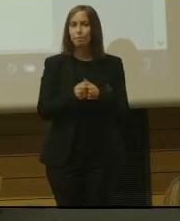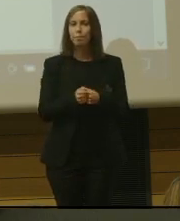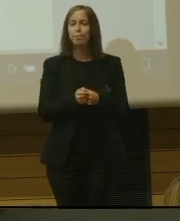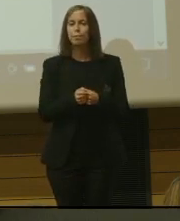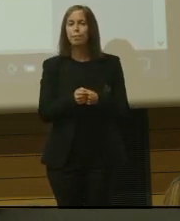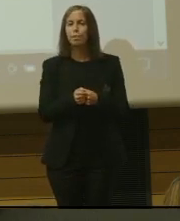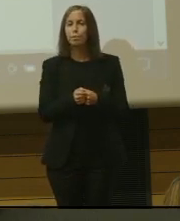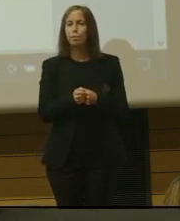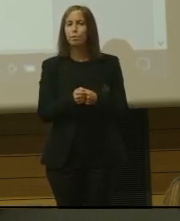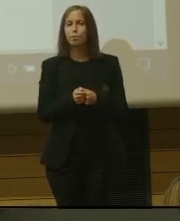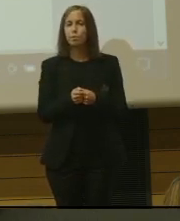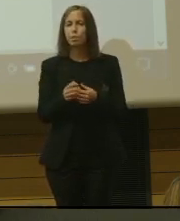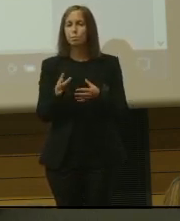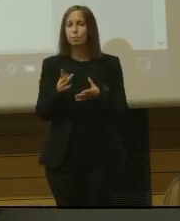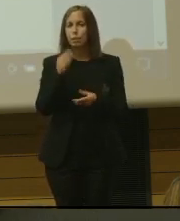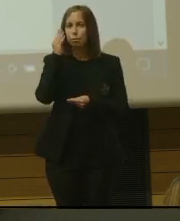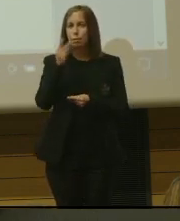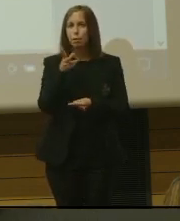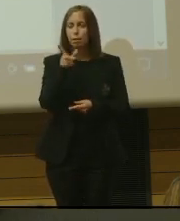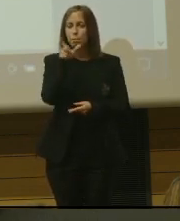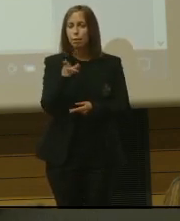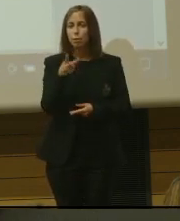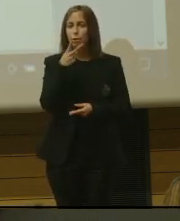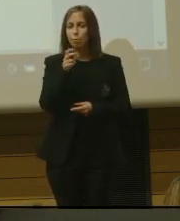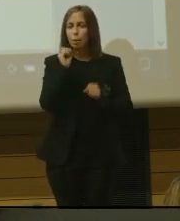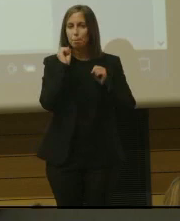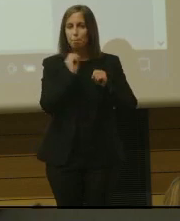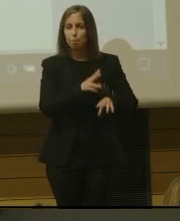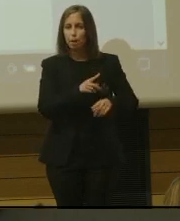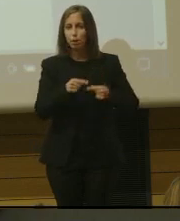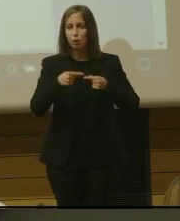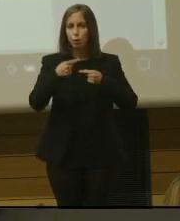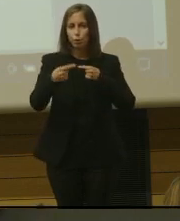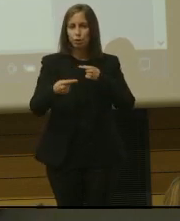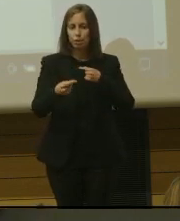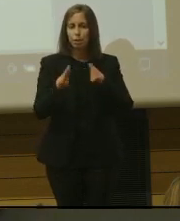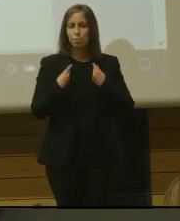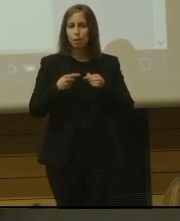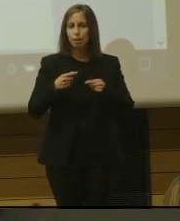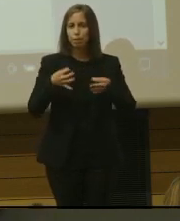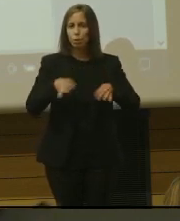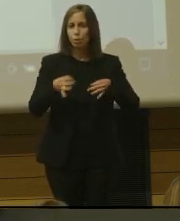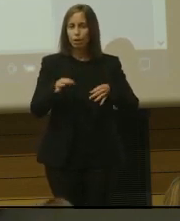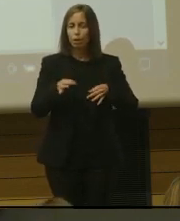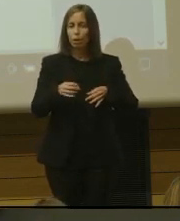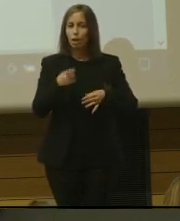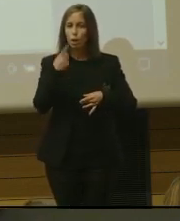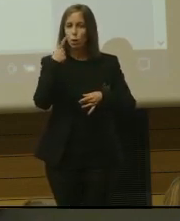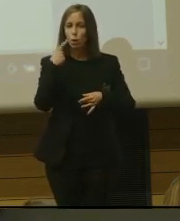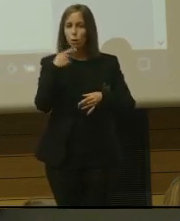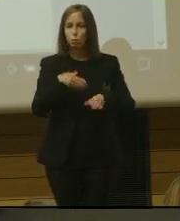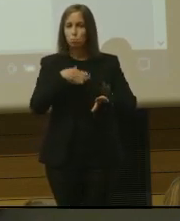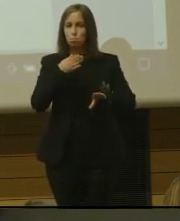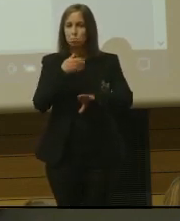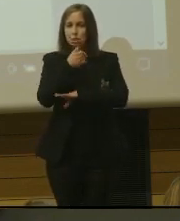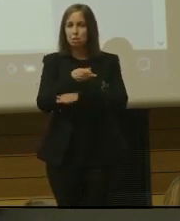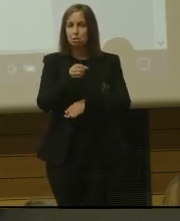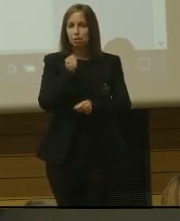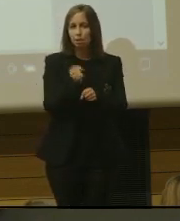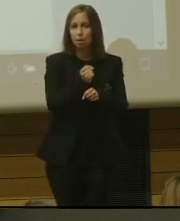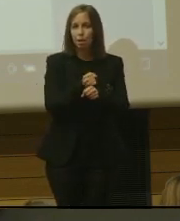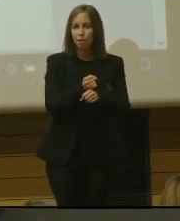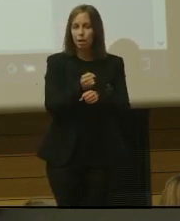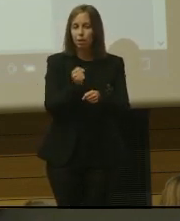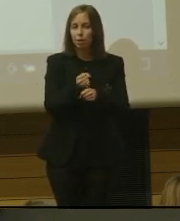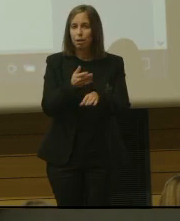con pensar que cuando una persona deja de fumar en su día a día, en su vida cotidiana, pues se acostumbra a ir al trabajo y no fumar antes de